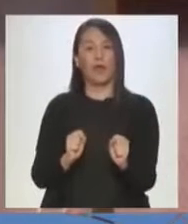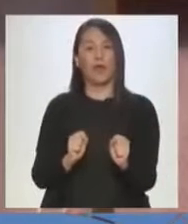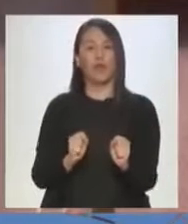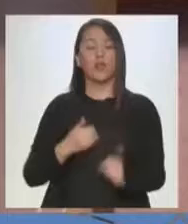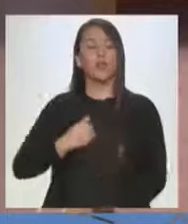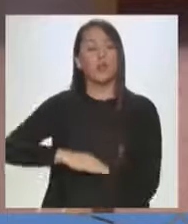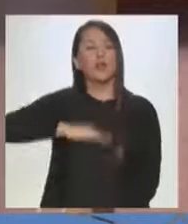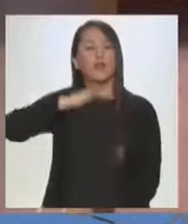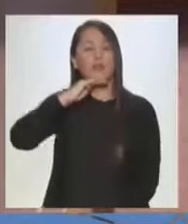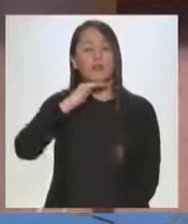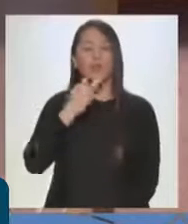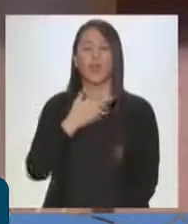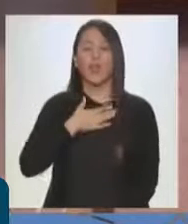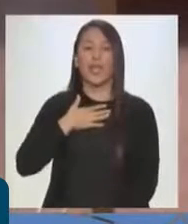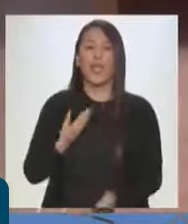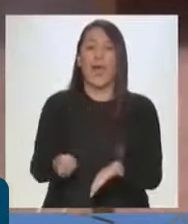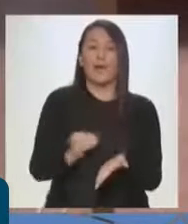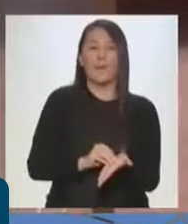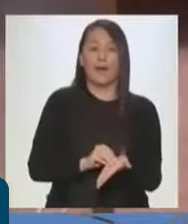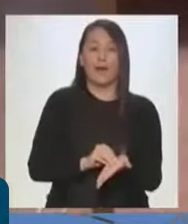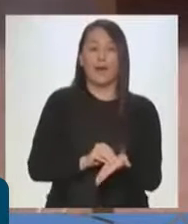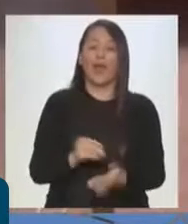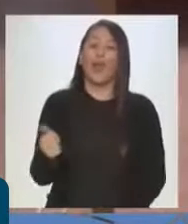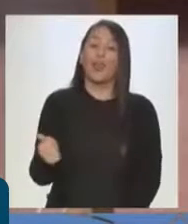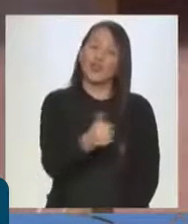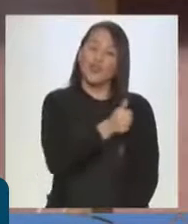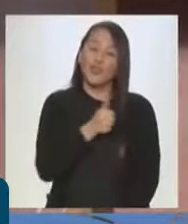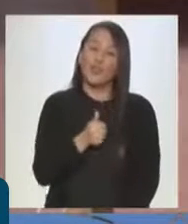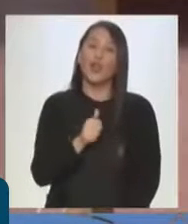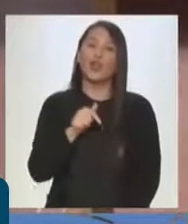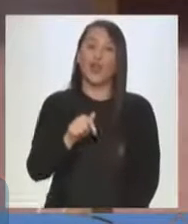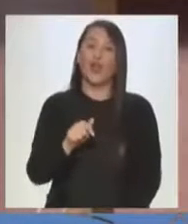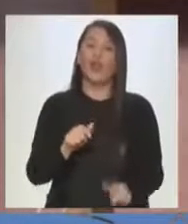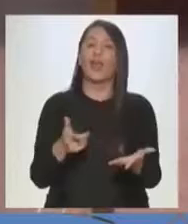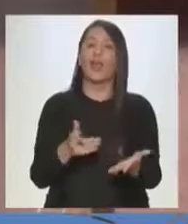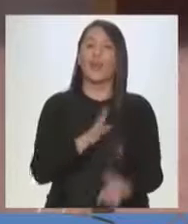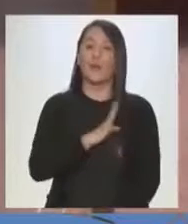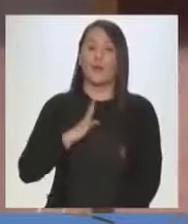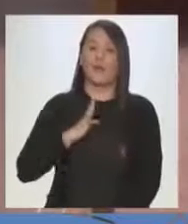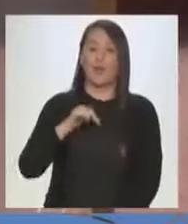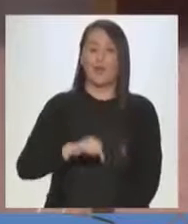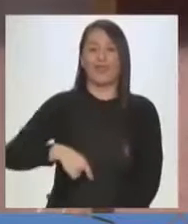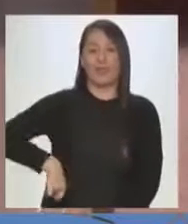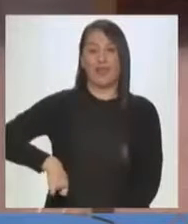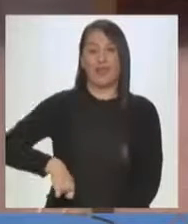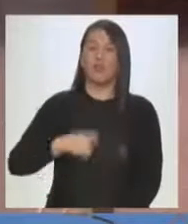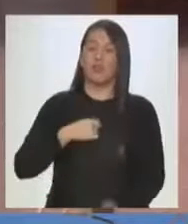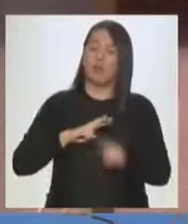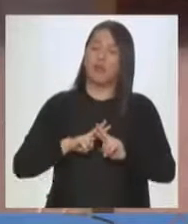estar satisfecha, pues quería más, como supongo, todos los miembros de este honorable Senado. Solo puedo estar